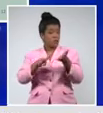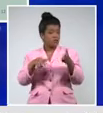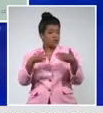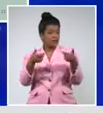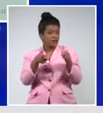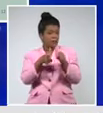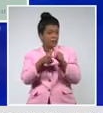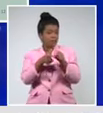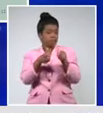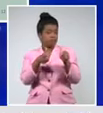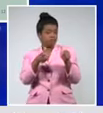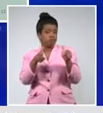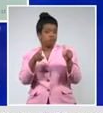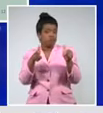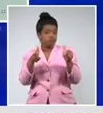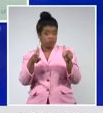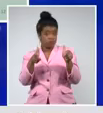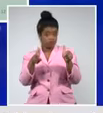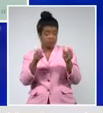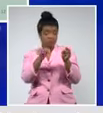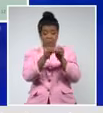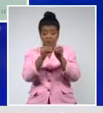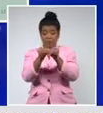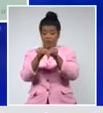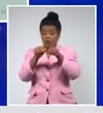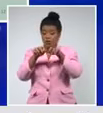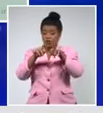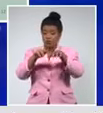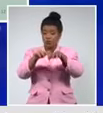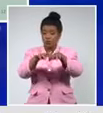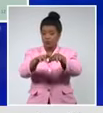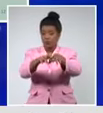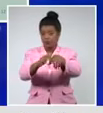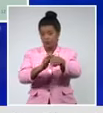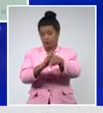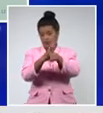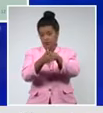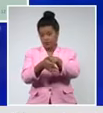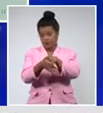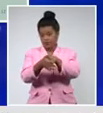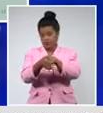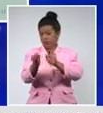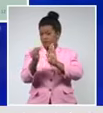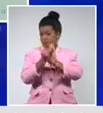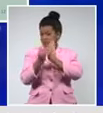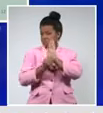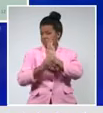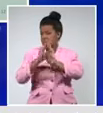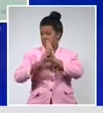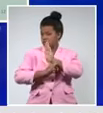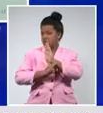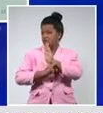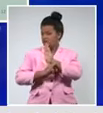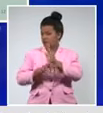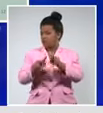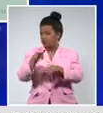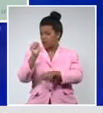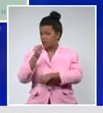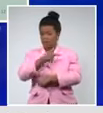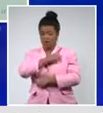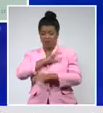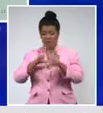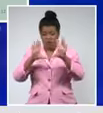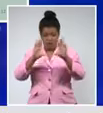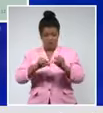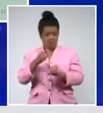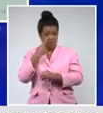incrementando la transmisión de la enfermedad, se adopta un grupo de medidas importantes. Anoche lo veíamos